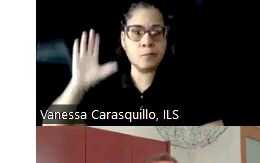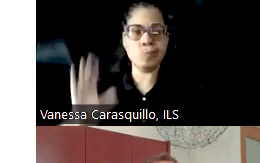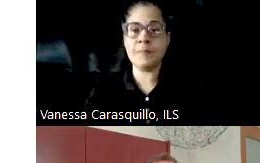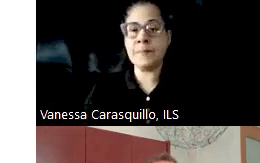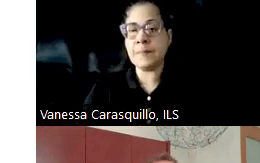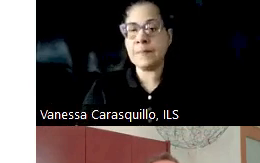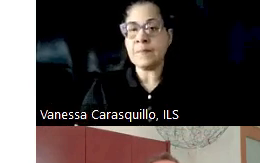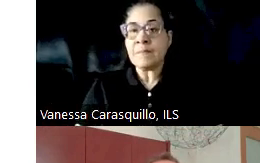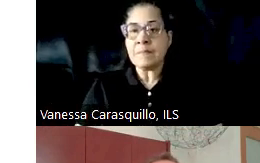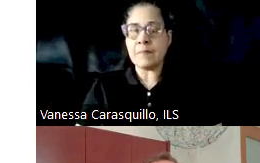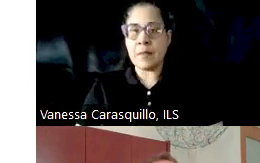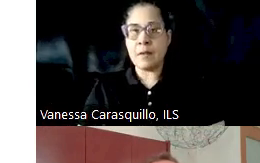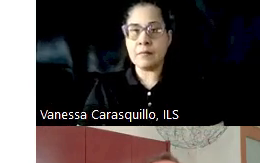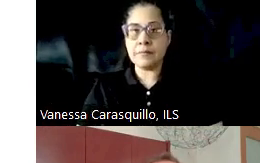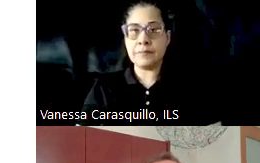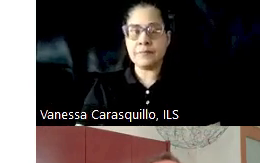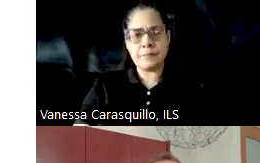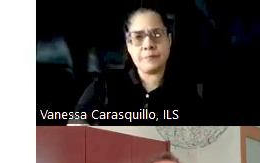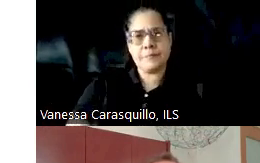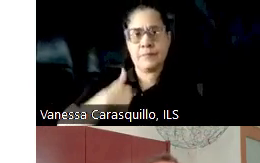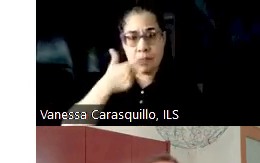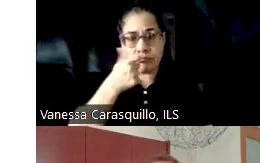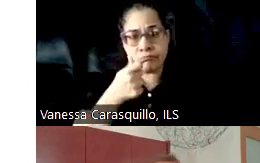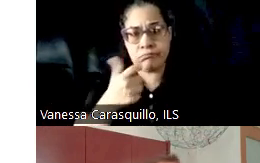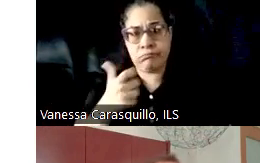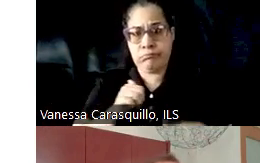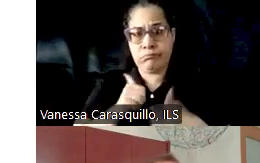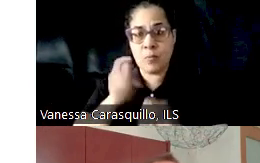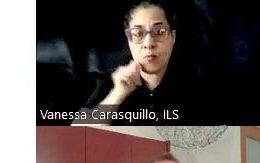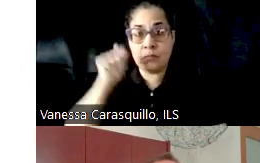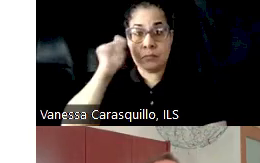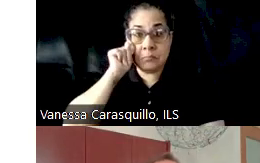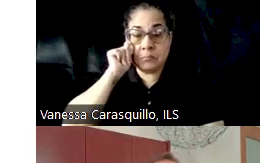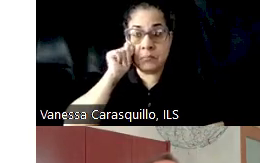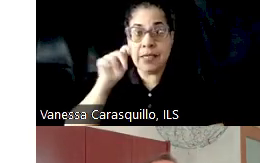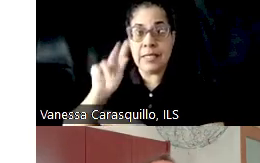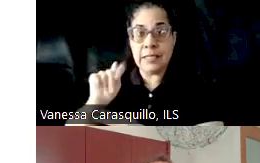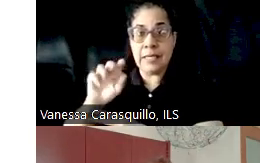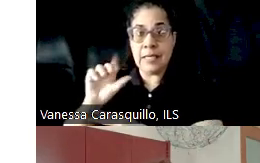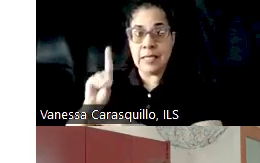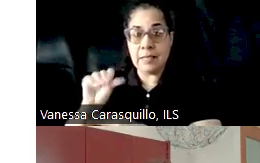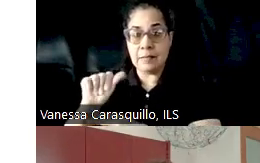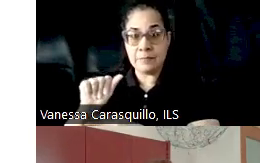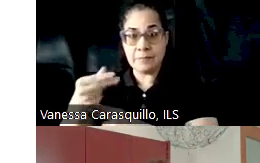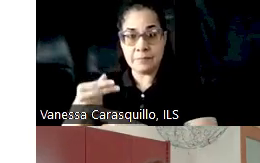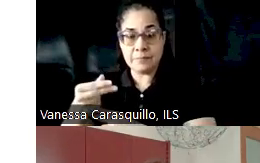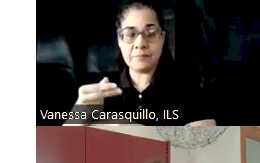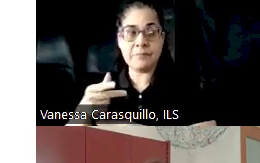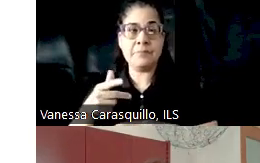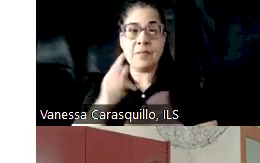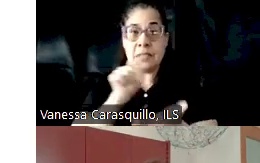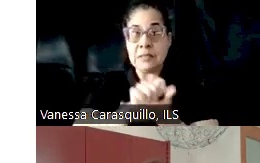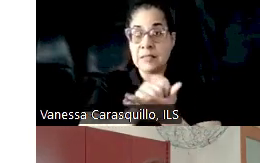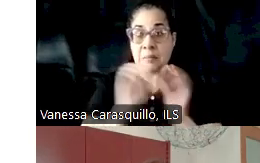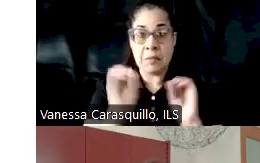llegó a mi atención como un adolescente con déficit de atención sin tratamiento, de una manera impulsiva y casi sin